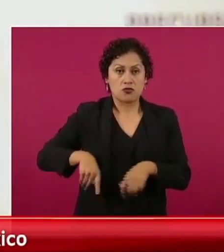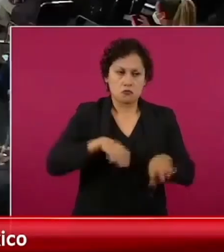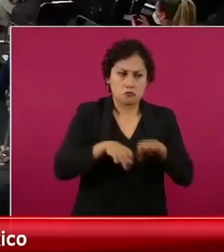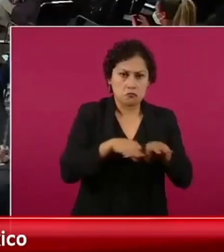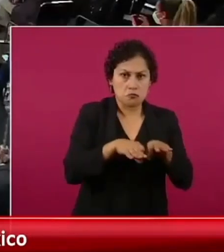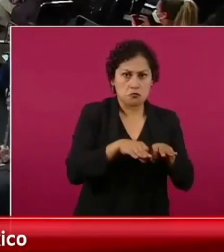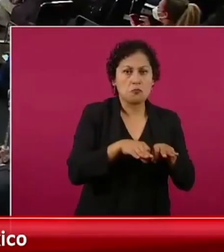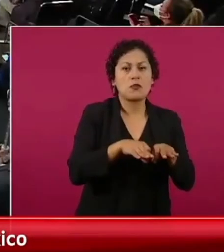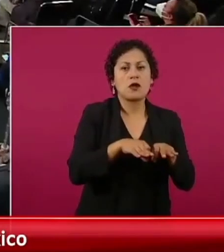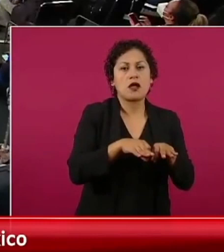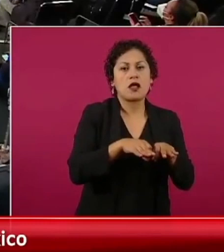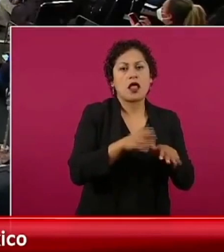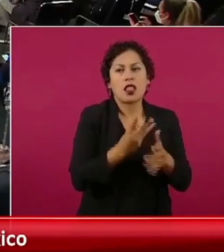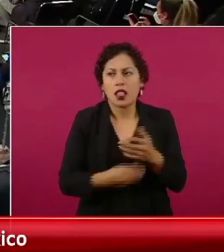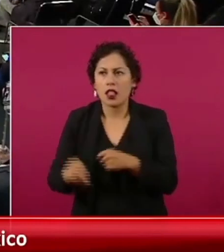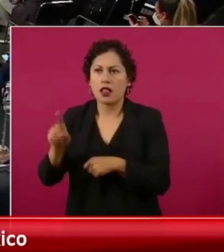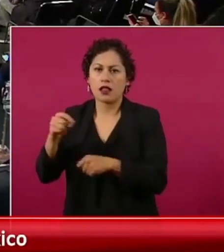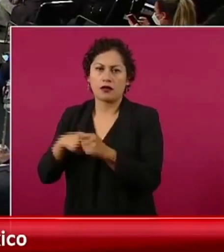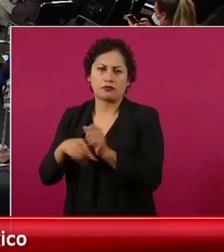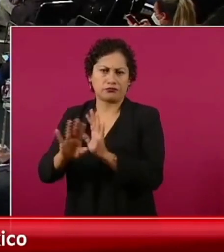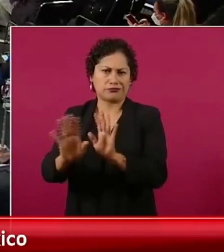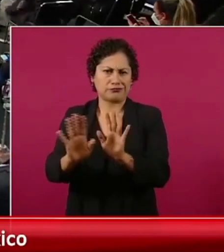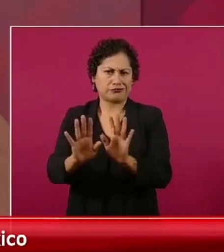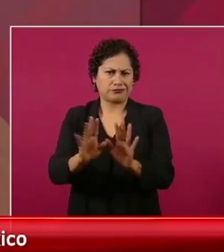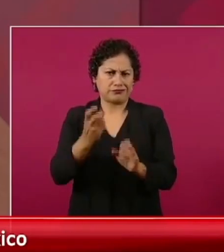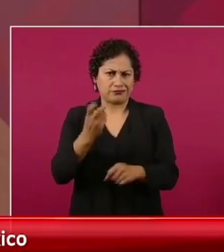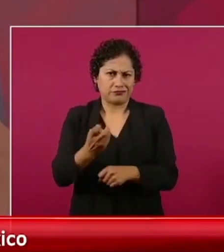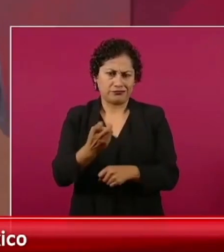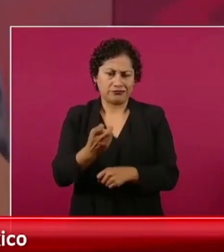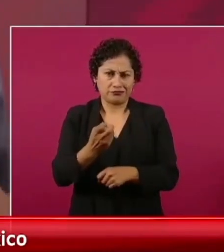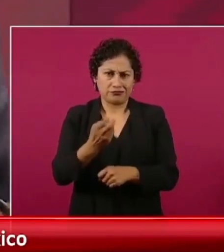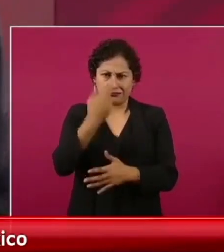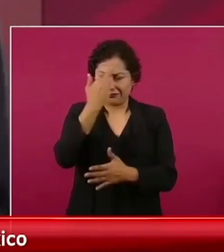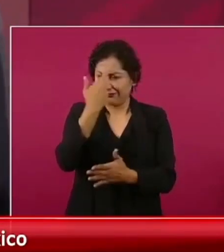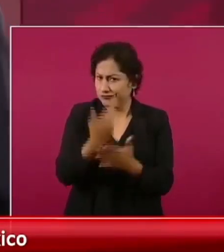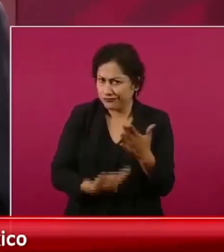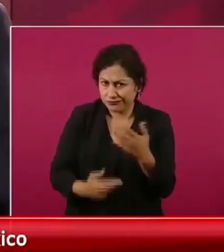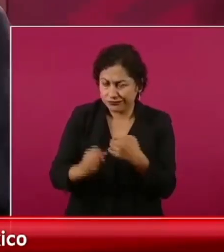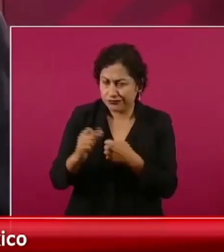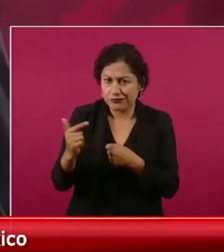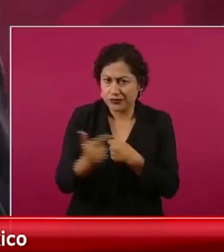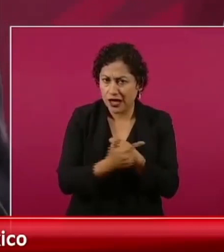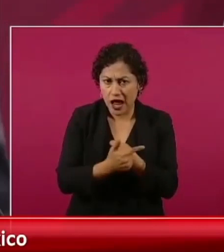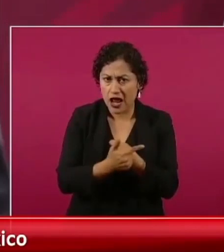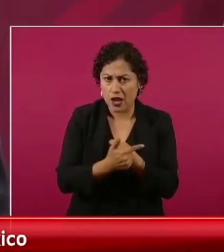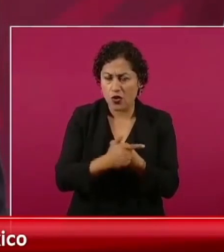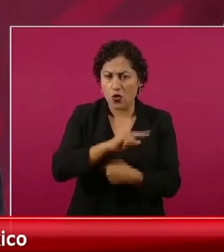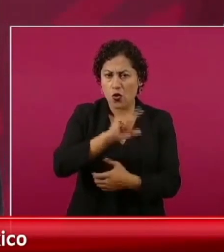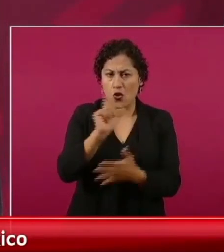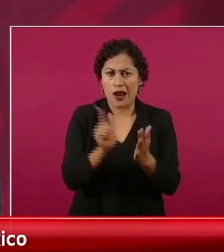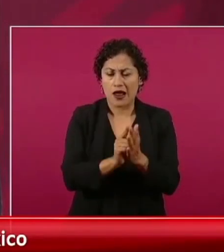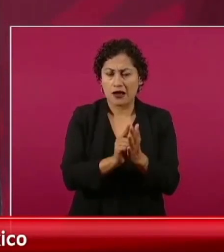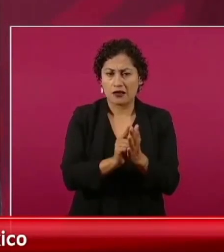violen las leyes